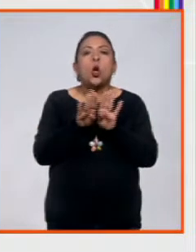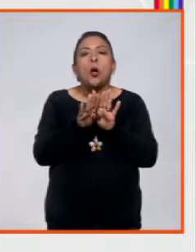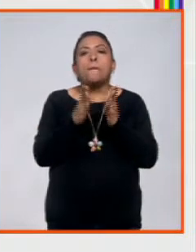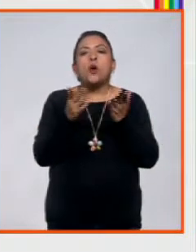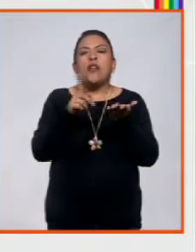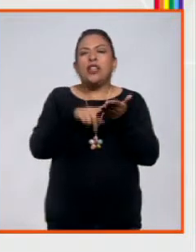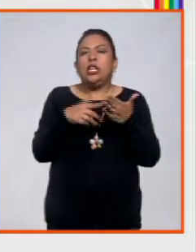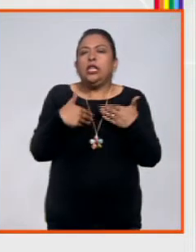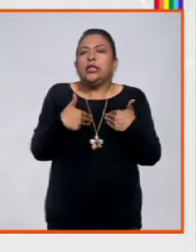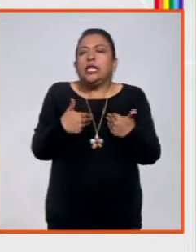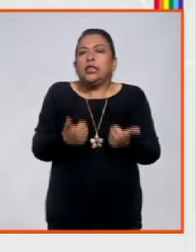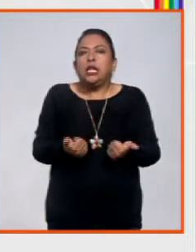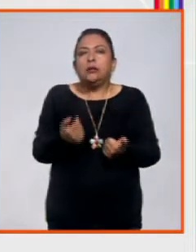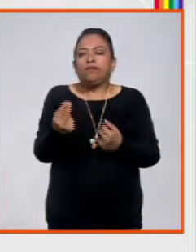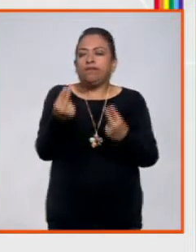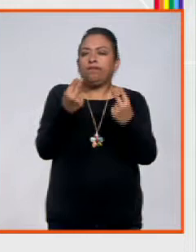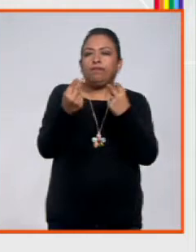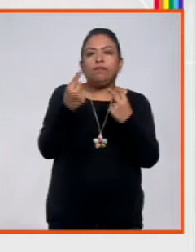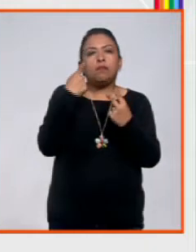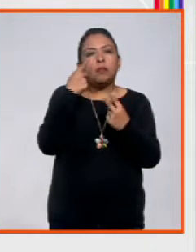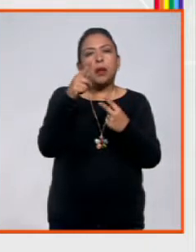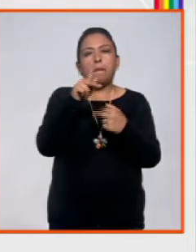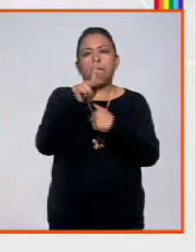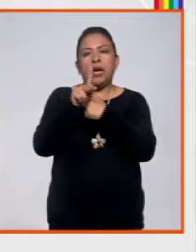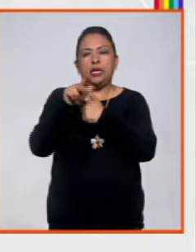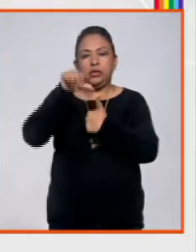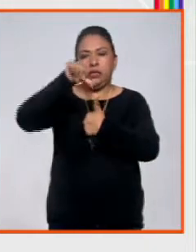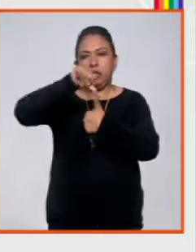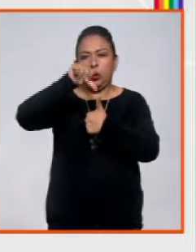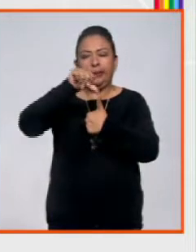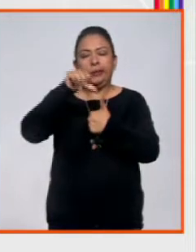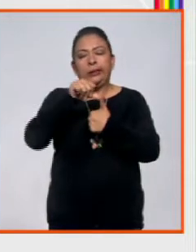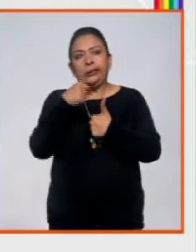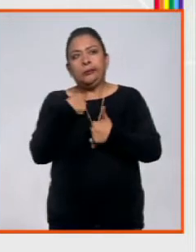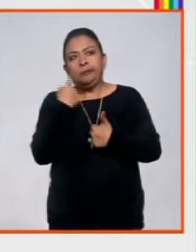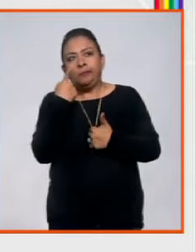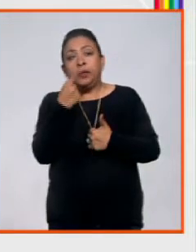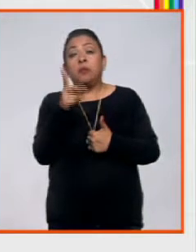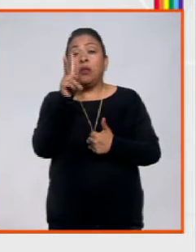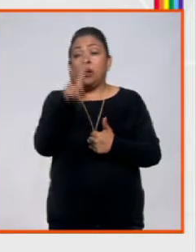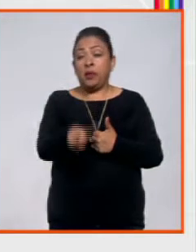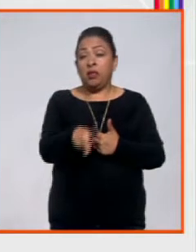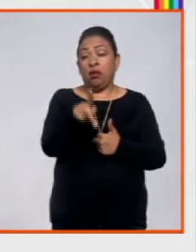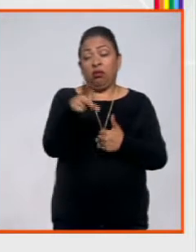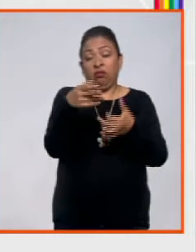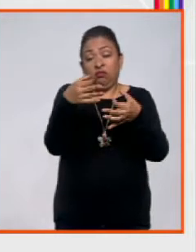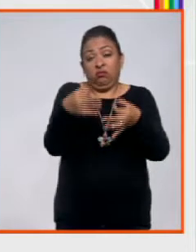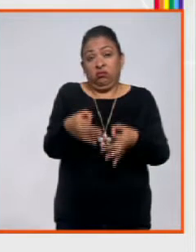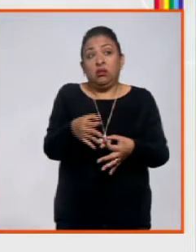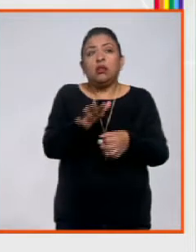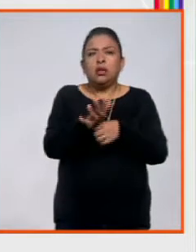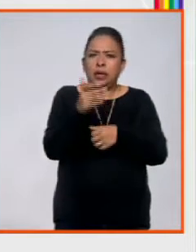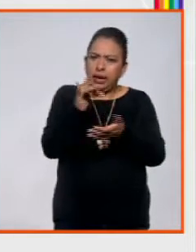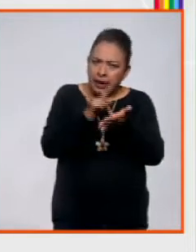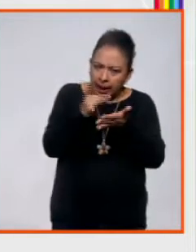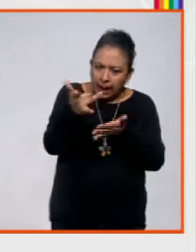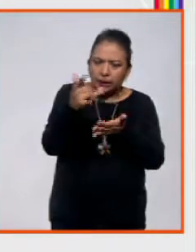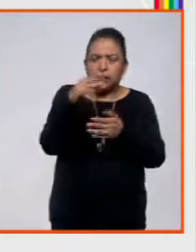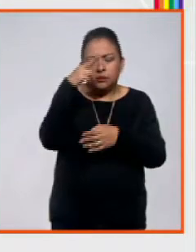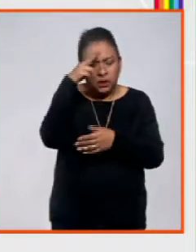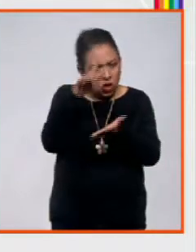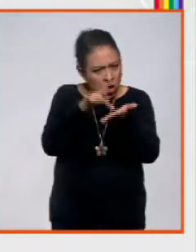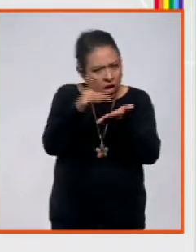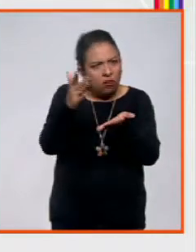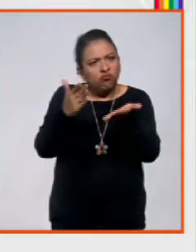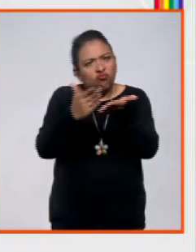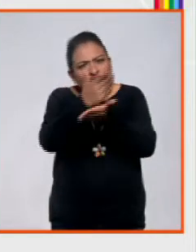de la interpretación de cómo nos observan los países centroamericanos pero te puedo asegurar que la posición oficial de estos es de gratitud hacia méxico que es